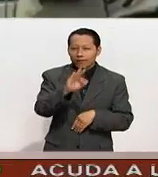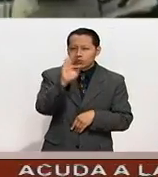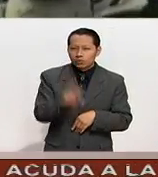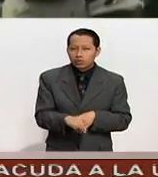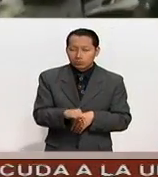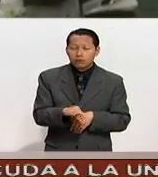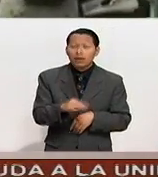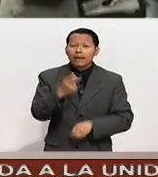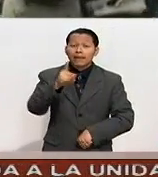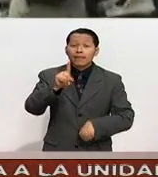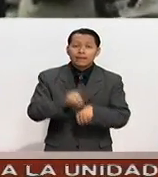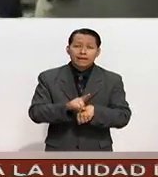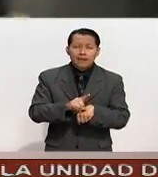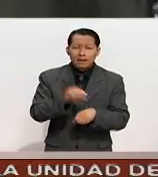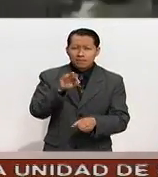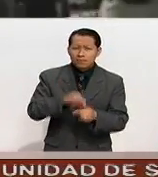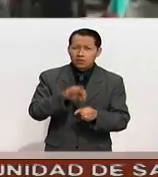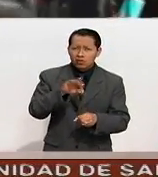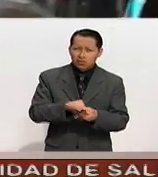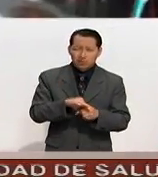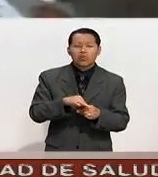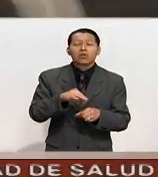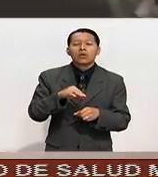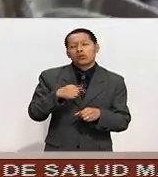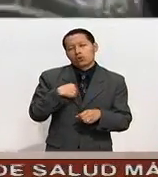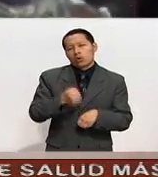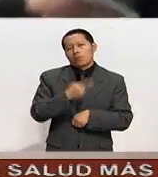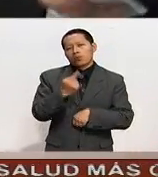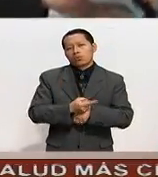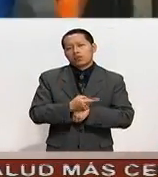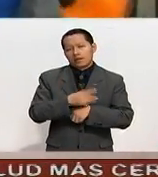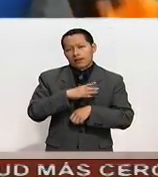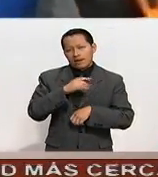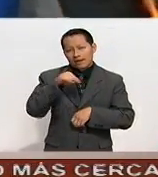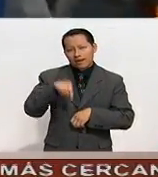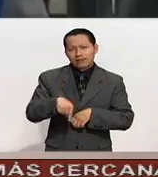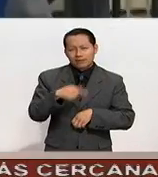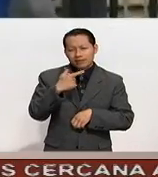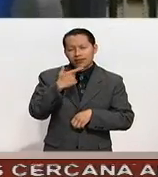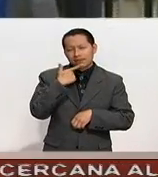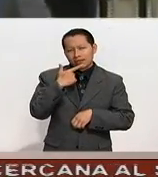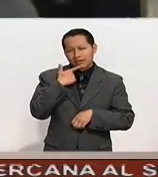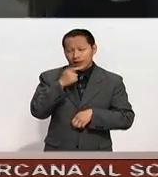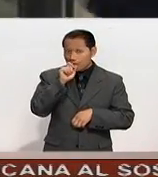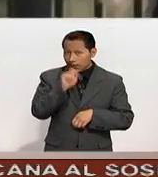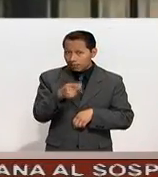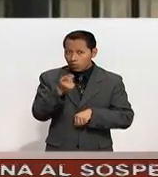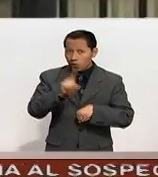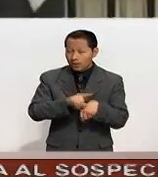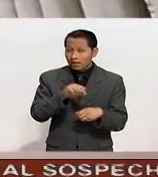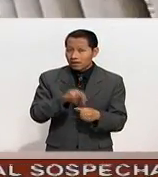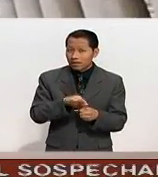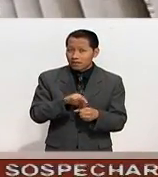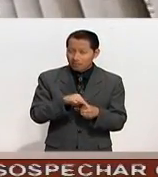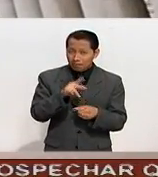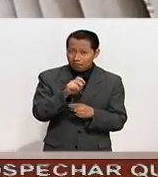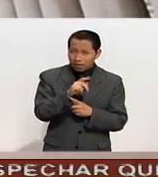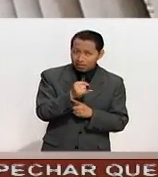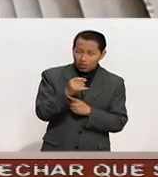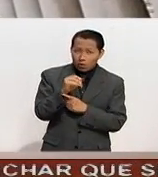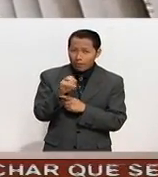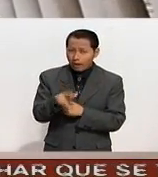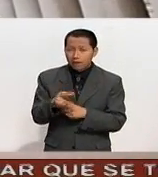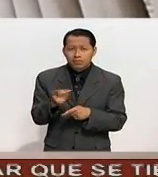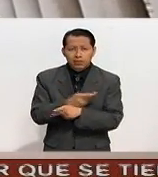de la elección, yo tuve la oportunidad de estar aquí en el Reino Unido, y el mismo día de las elecciones, Pati, Omar,